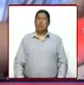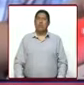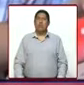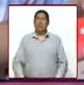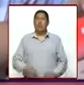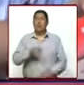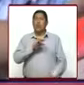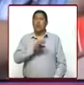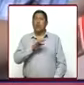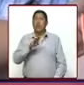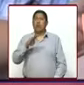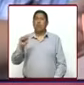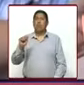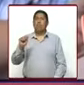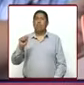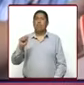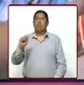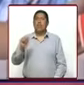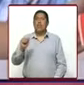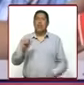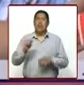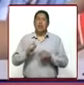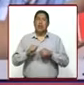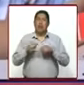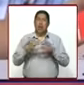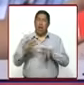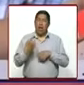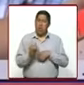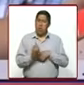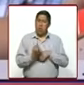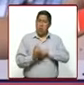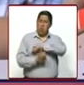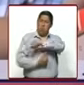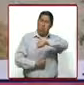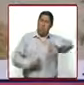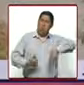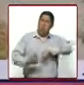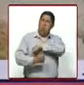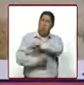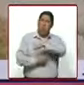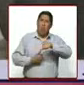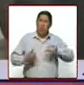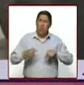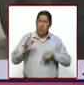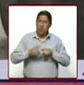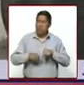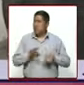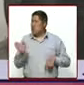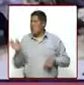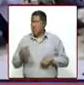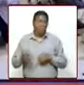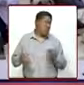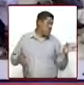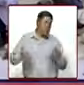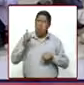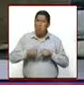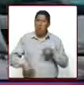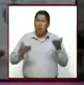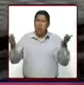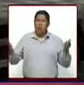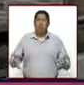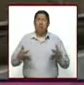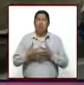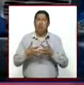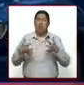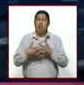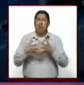Que Cochabamba prácticamente ha sido aislada, tanto al occidente y al oriente, con estos bloqueos.